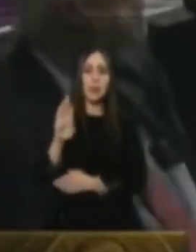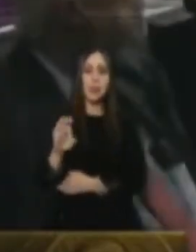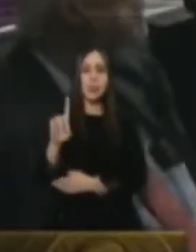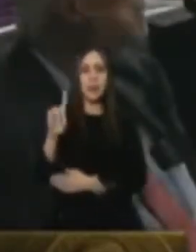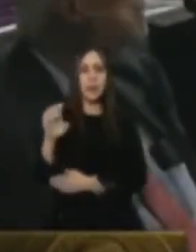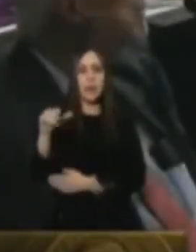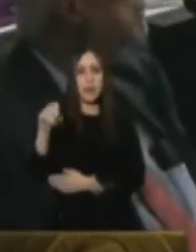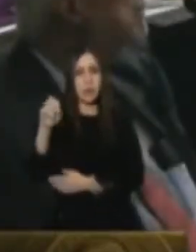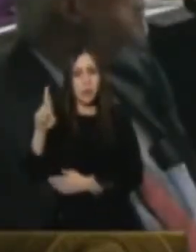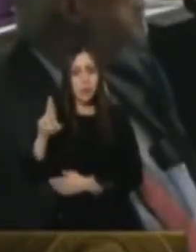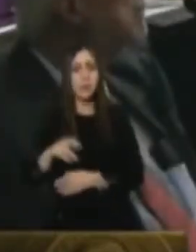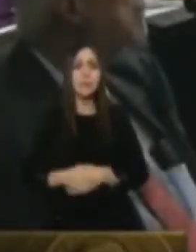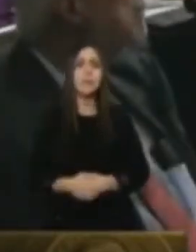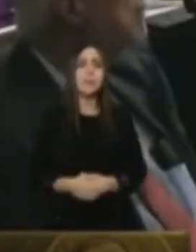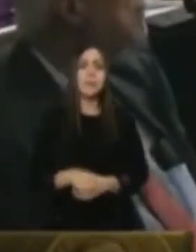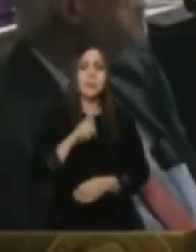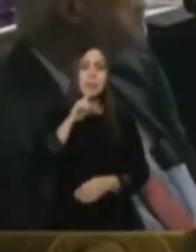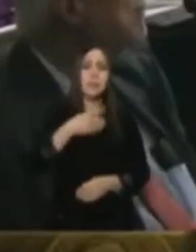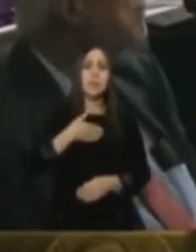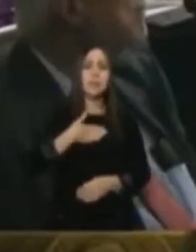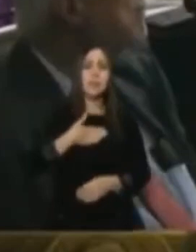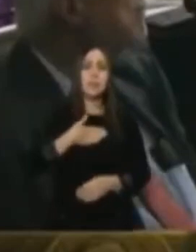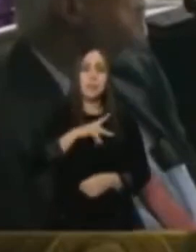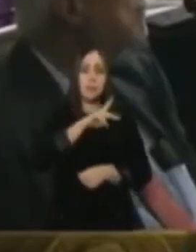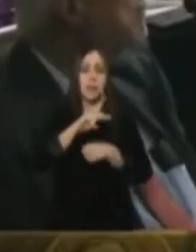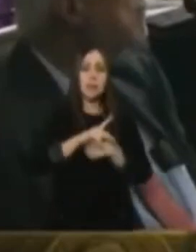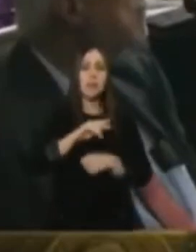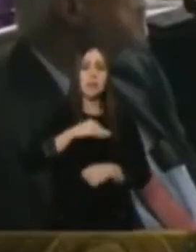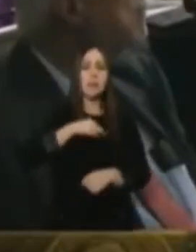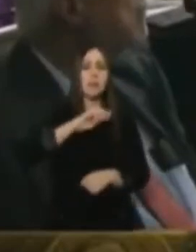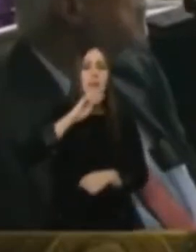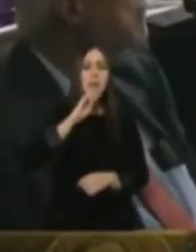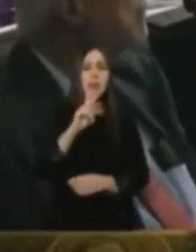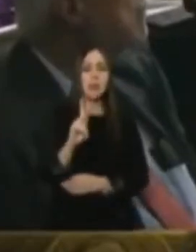y el de mi madre, Paula Amor,